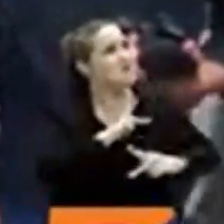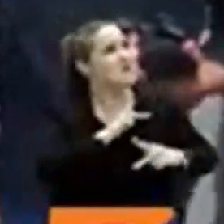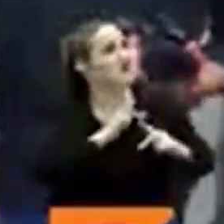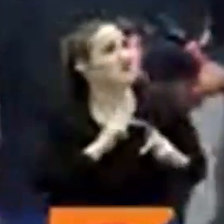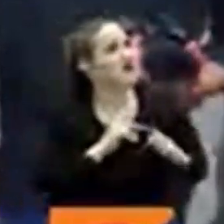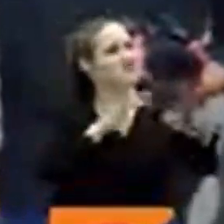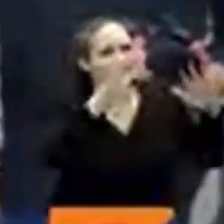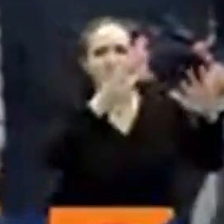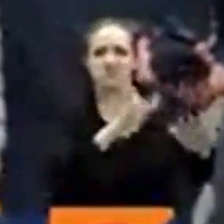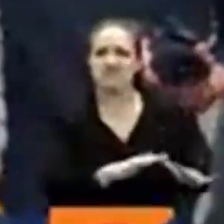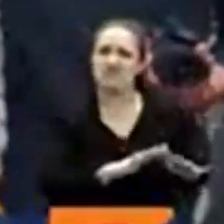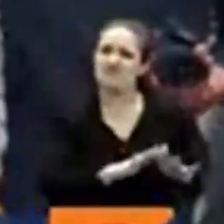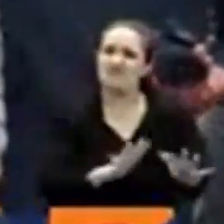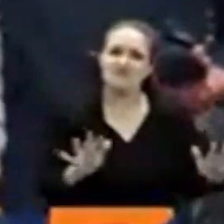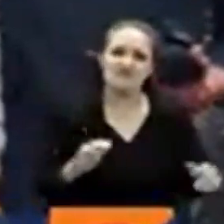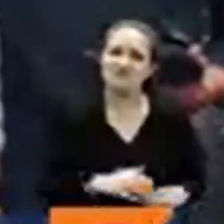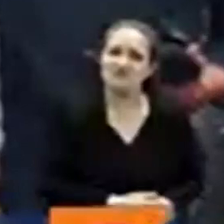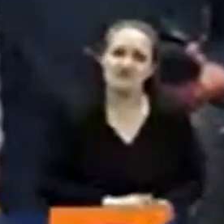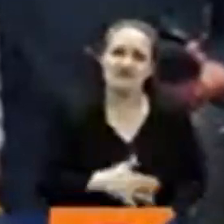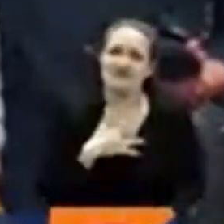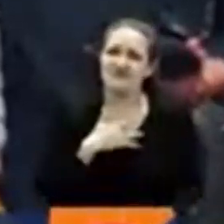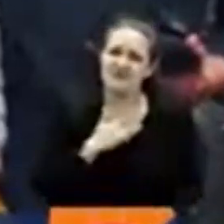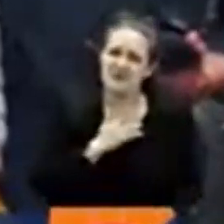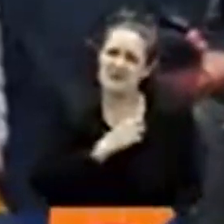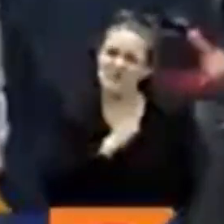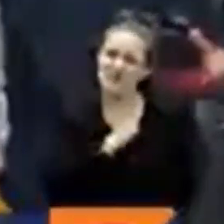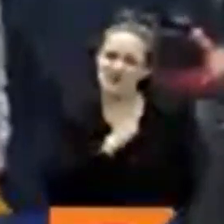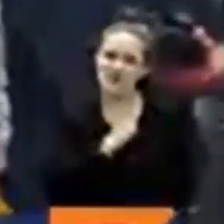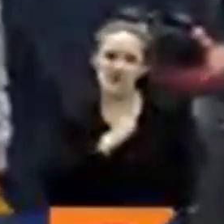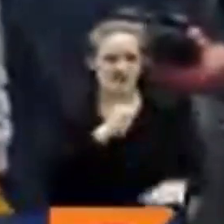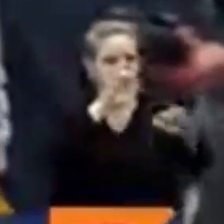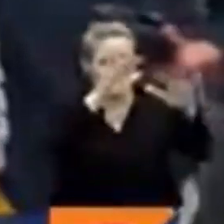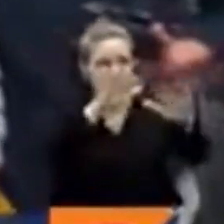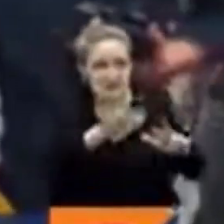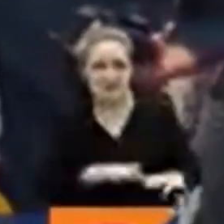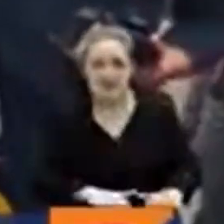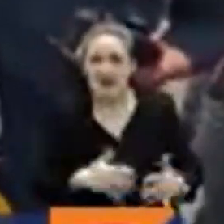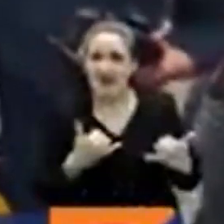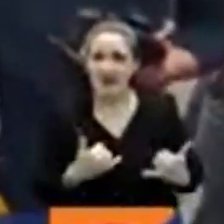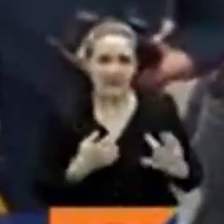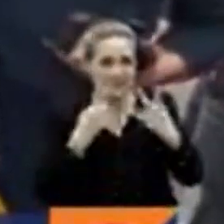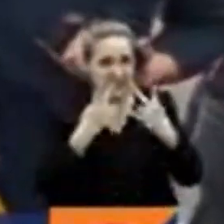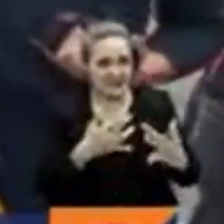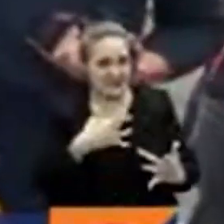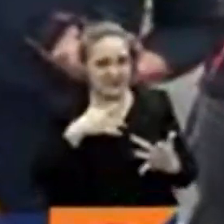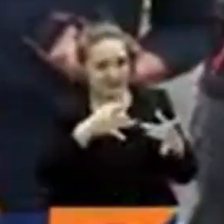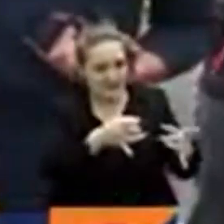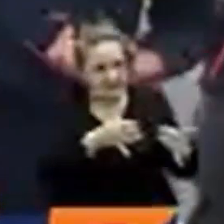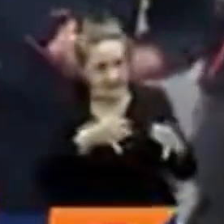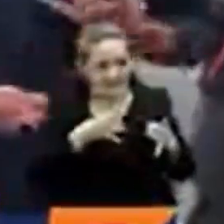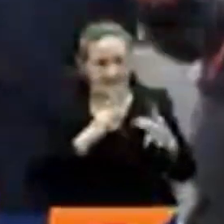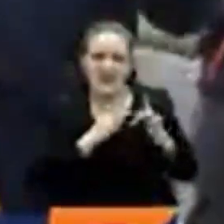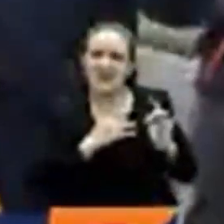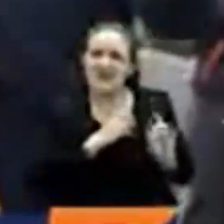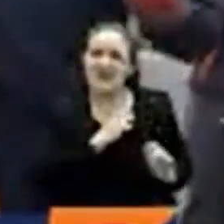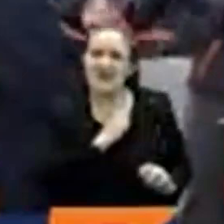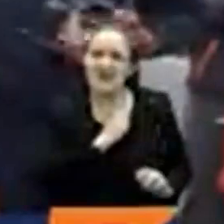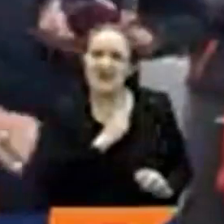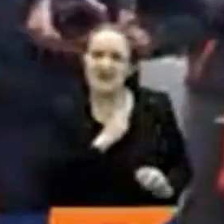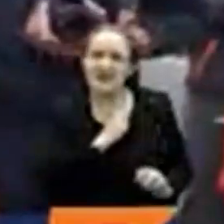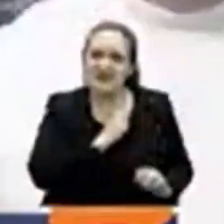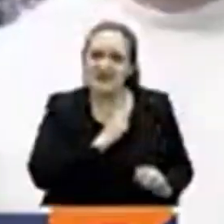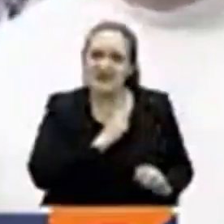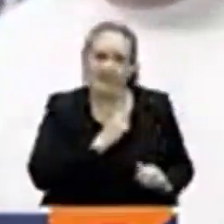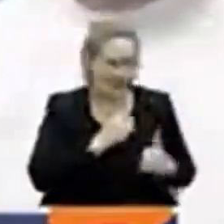derrumbado y que aún así derrumbado queda esa sensación de que es un dolor que nosotros no vamos a